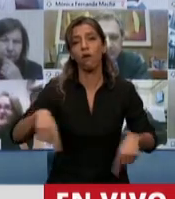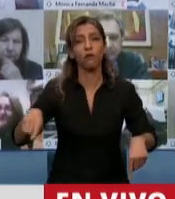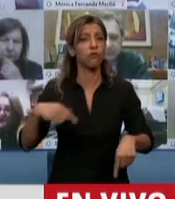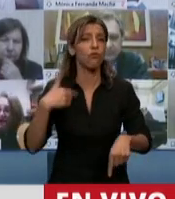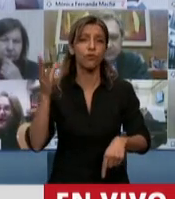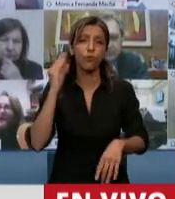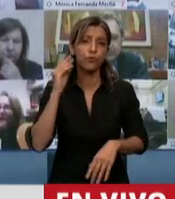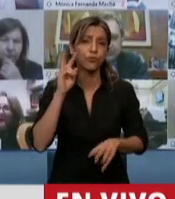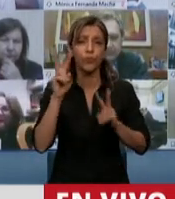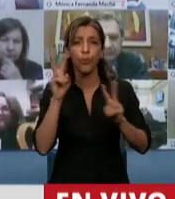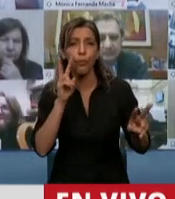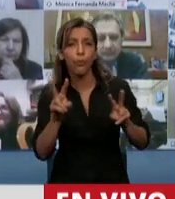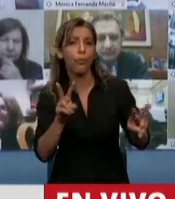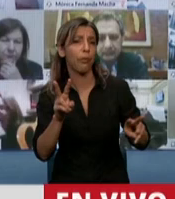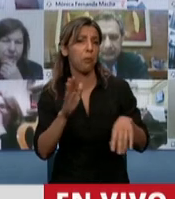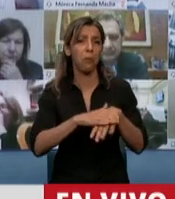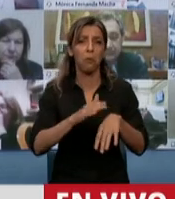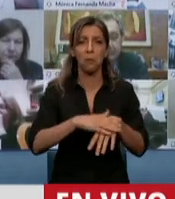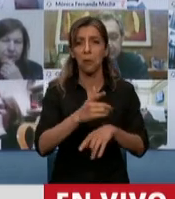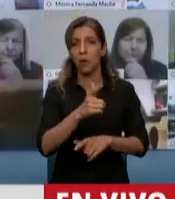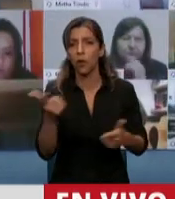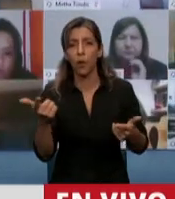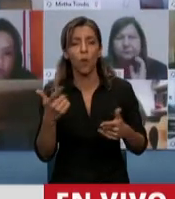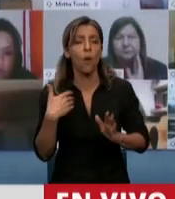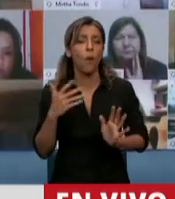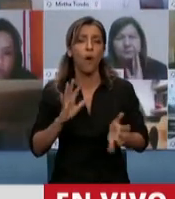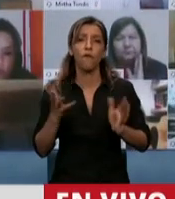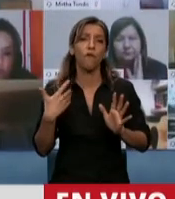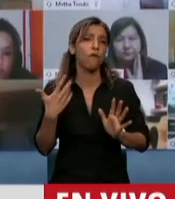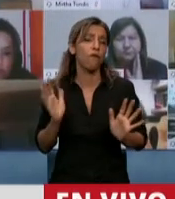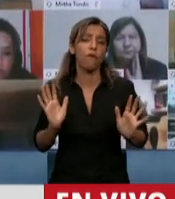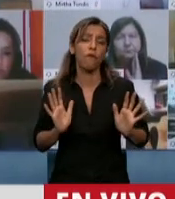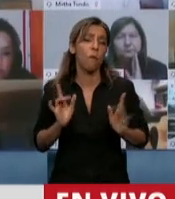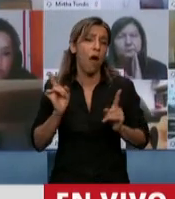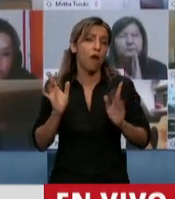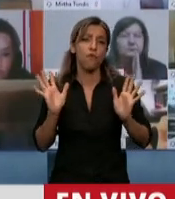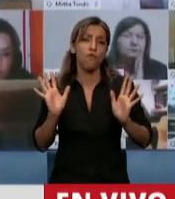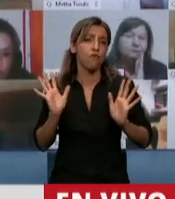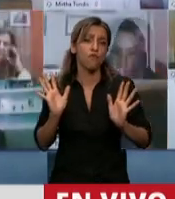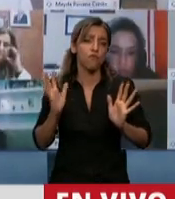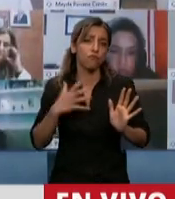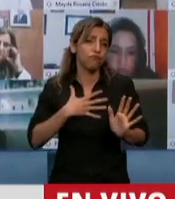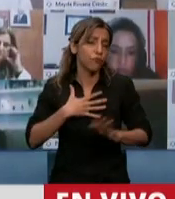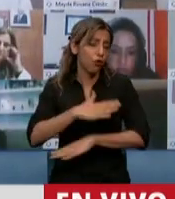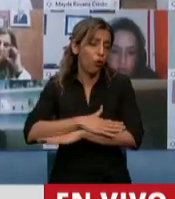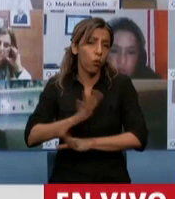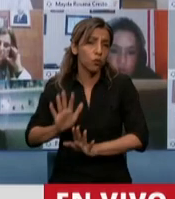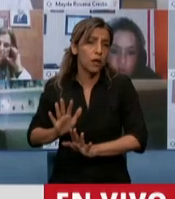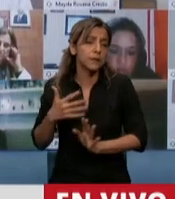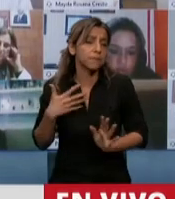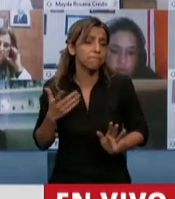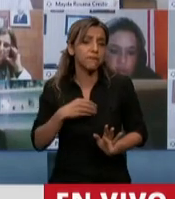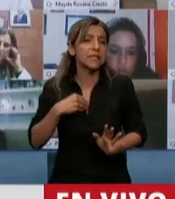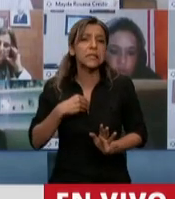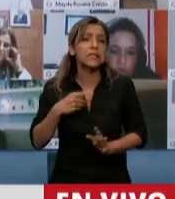escuchado, viendo la irresponsabilidad con la que se han manejado, creo que no les ha